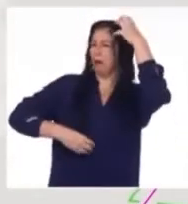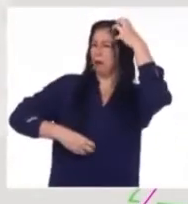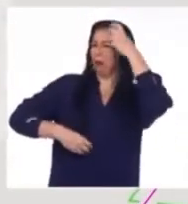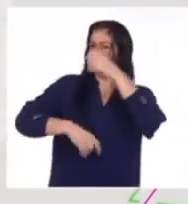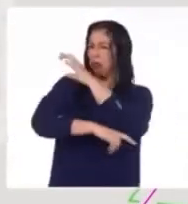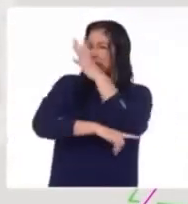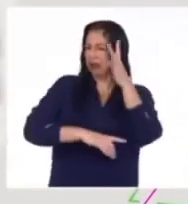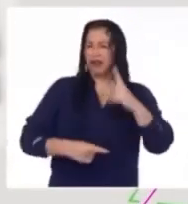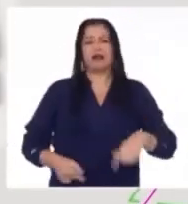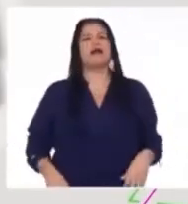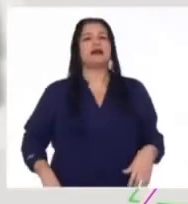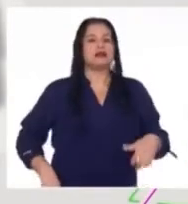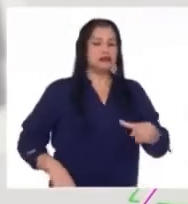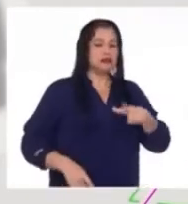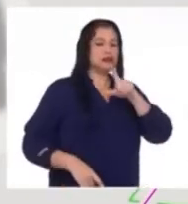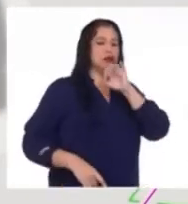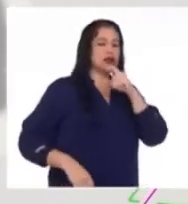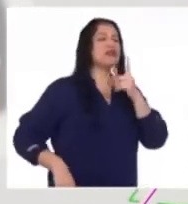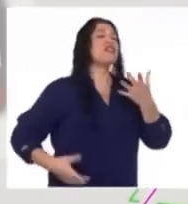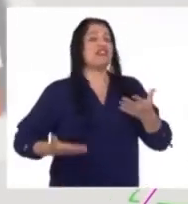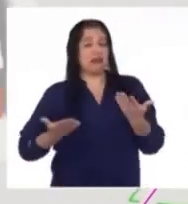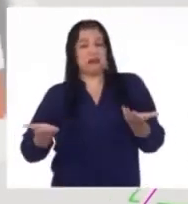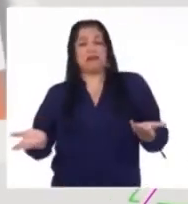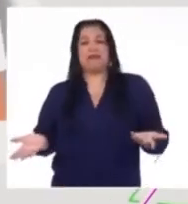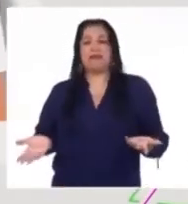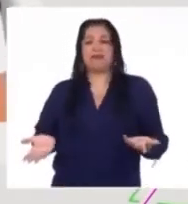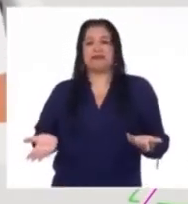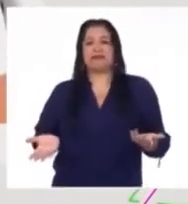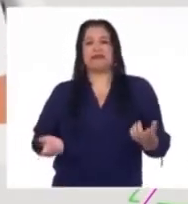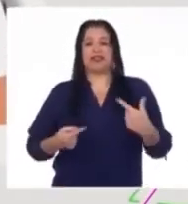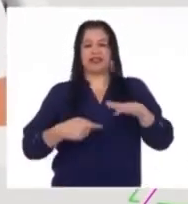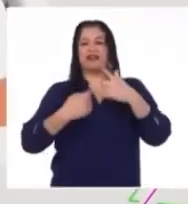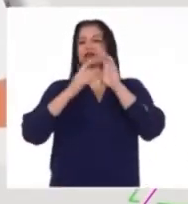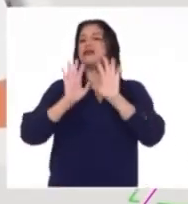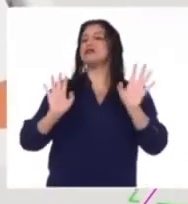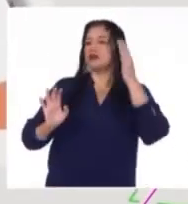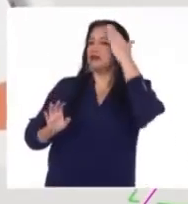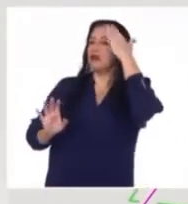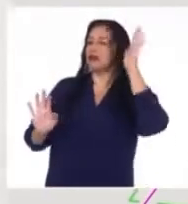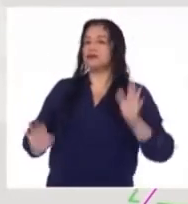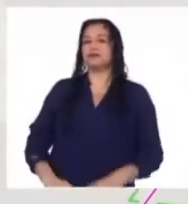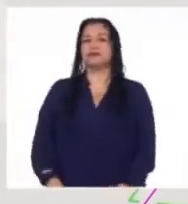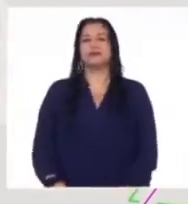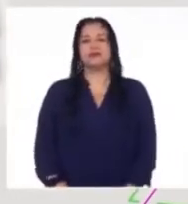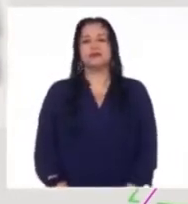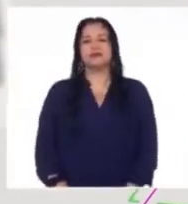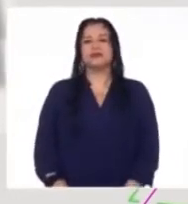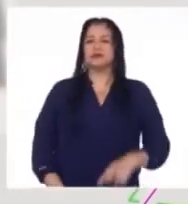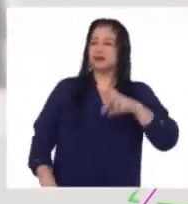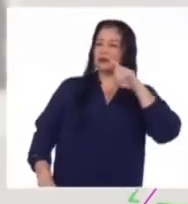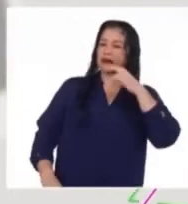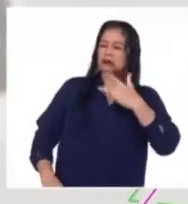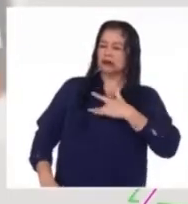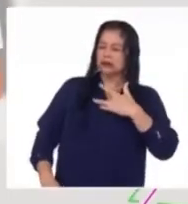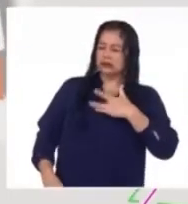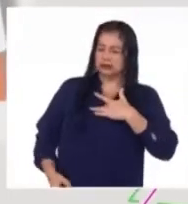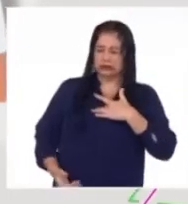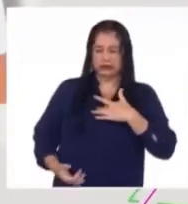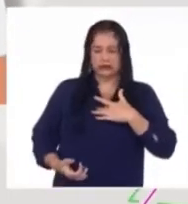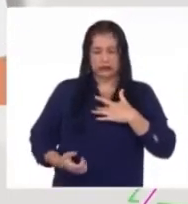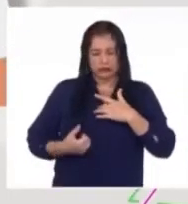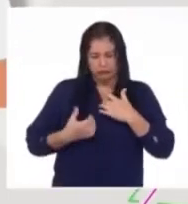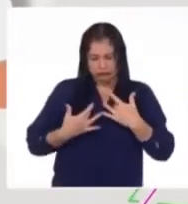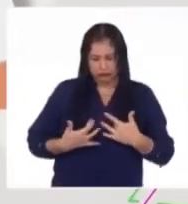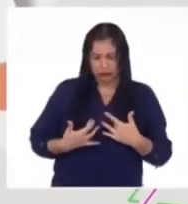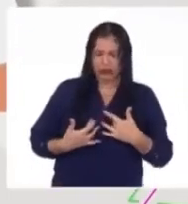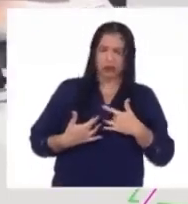Entonces Luis dijo: ¿ya ven? Así nomás es. Pablo se sintió un poco mal.